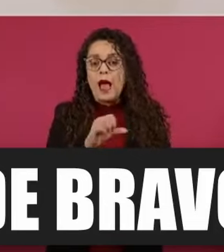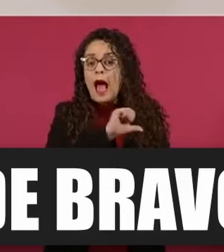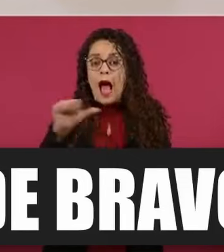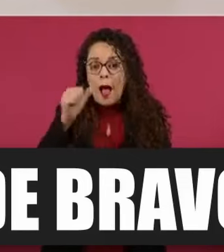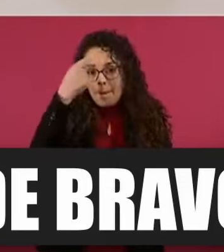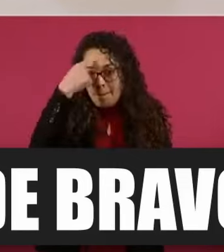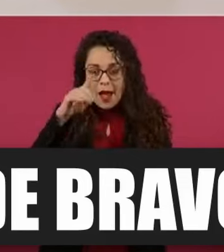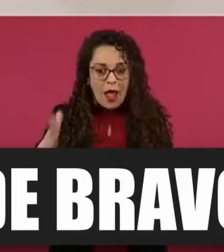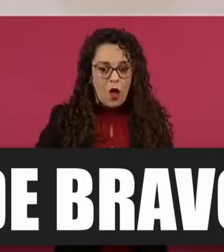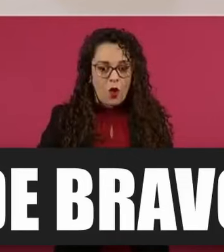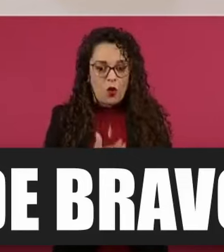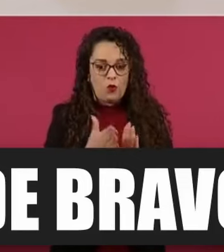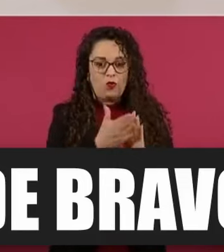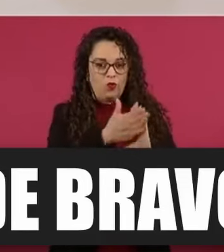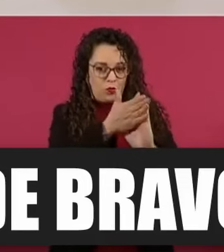bueno,